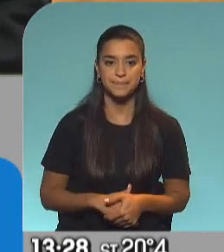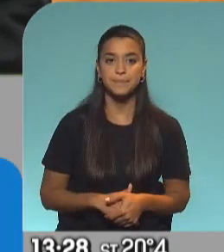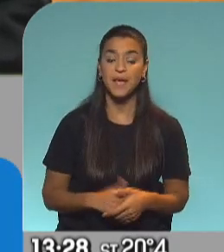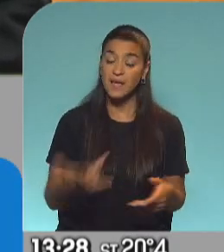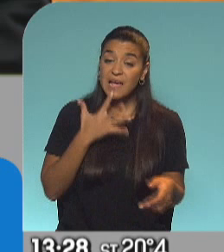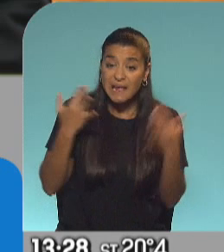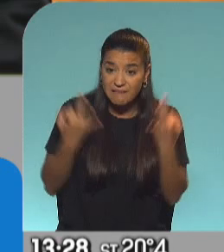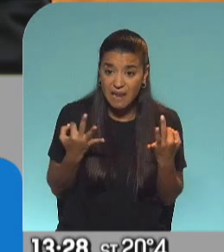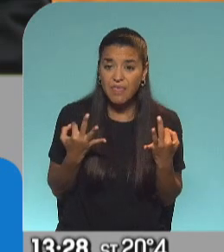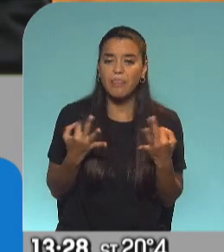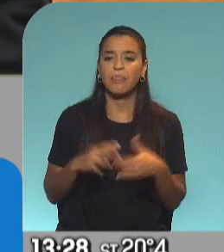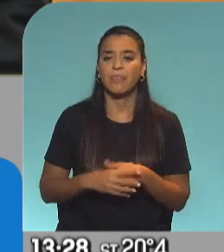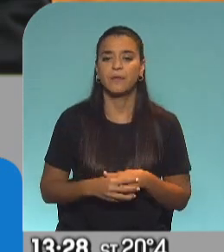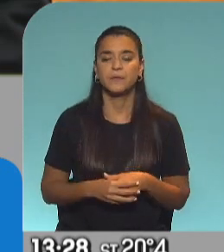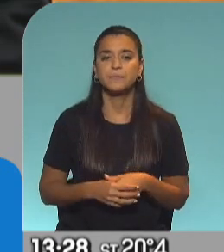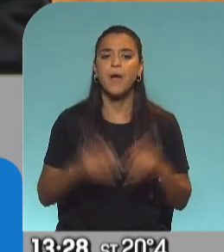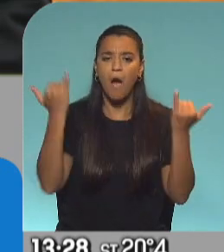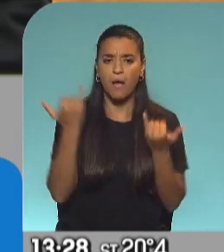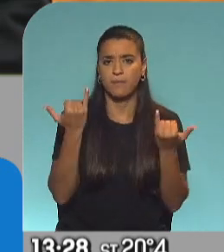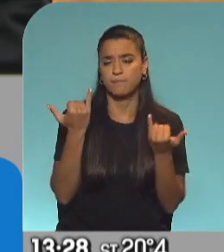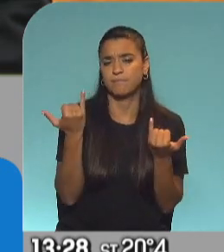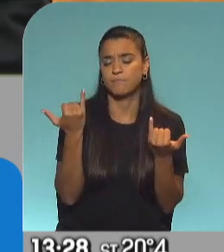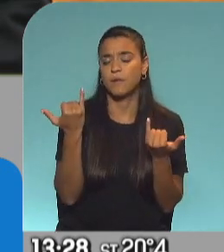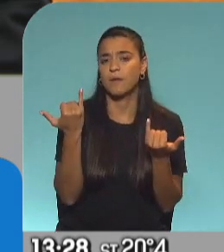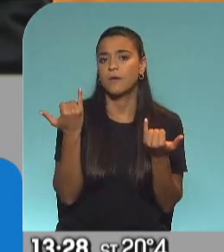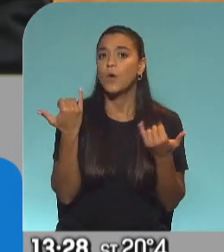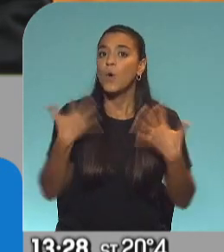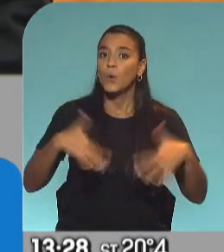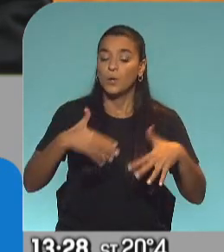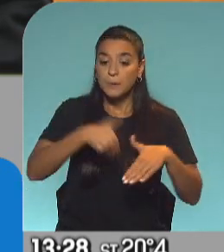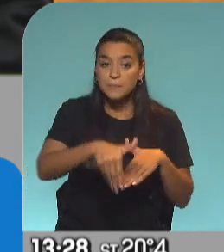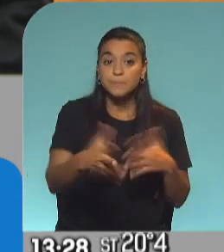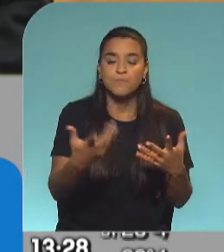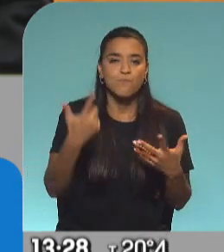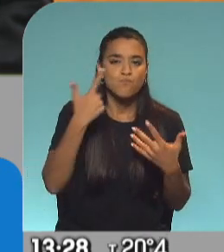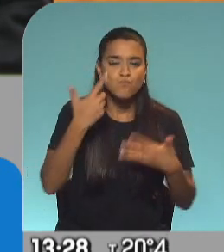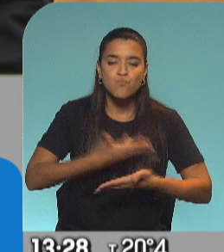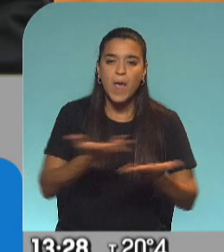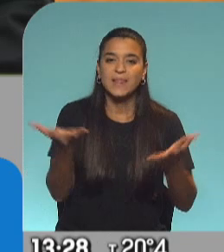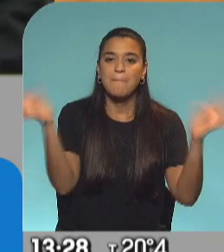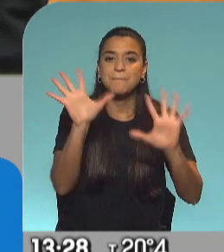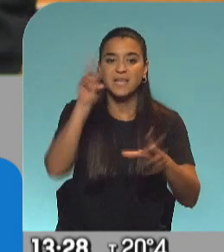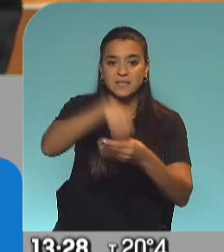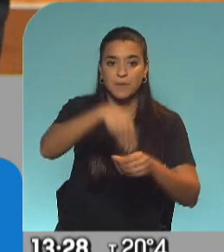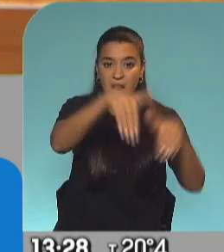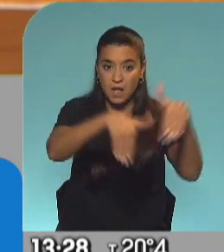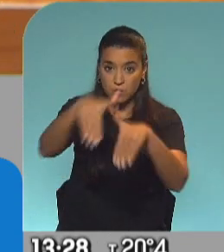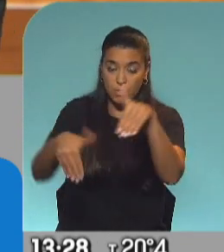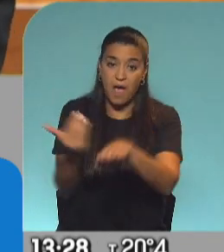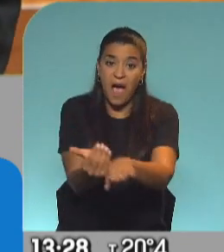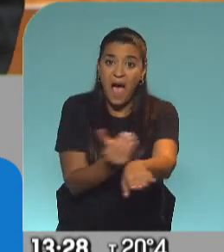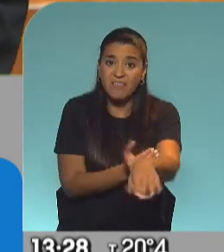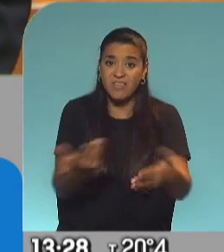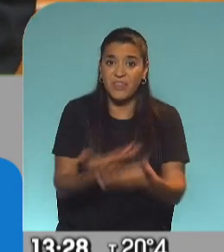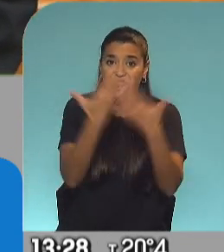En realidad hay muchísimo en juego y eso se muestra en la increíble participación electoral, incluso antes del día de